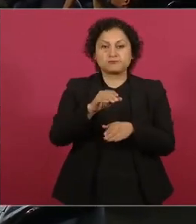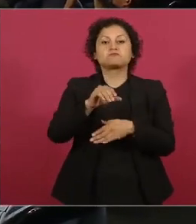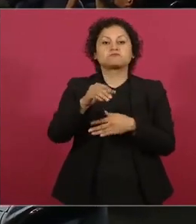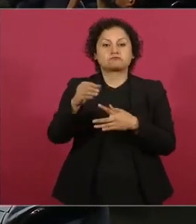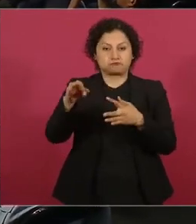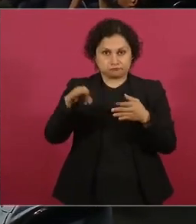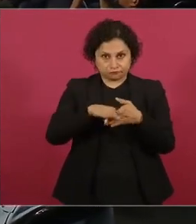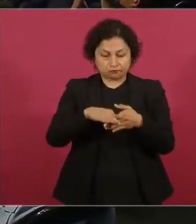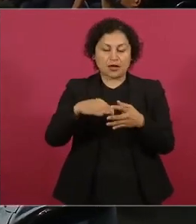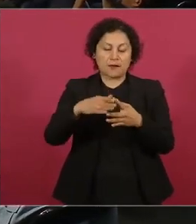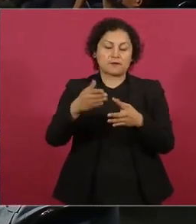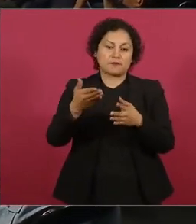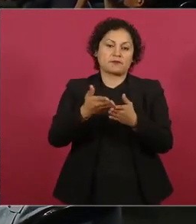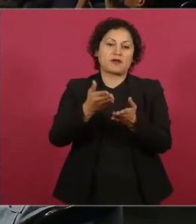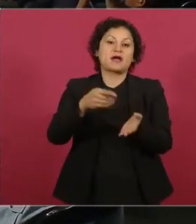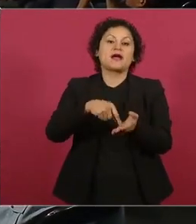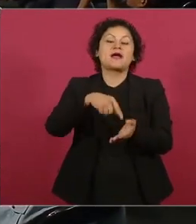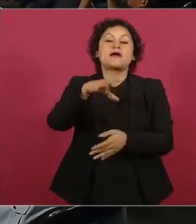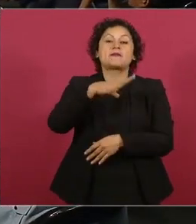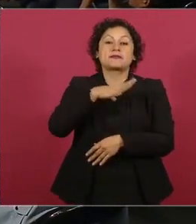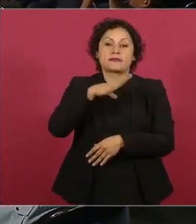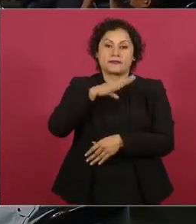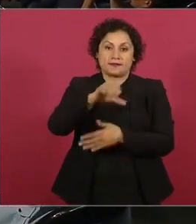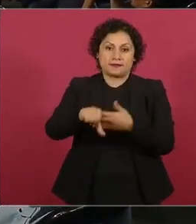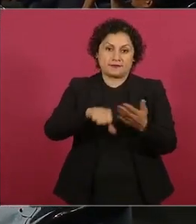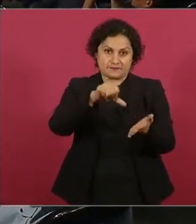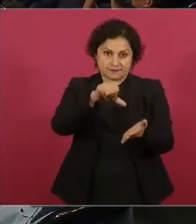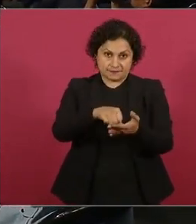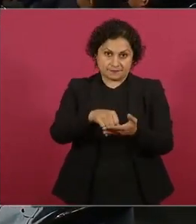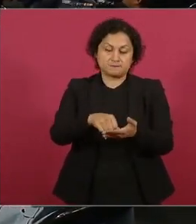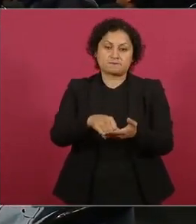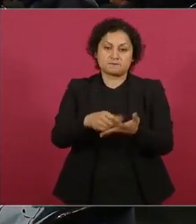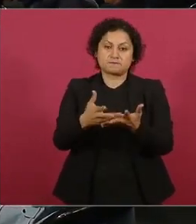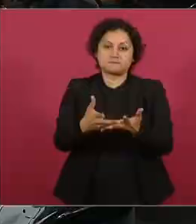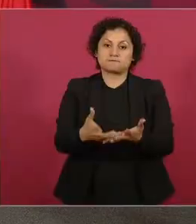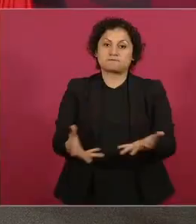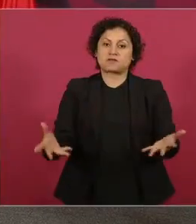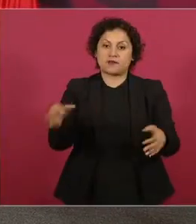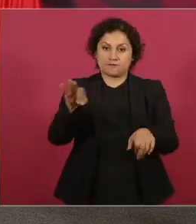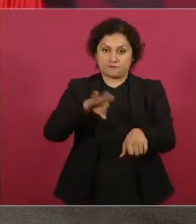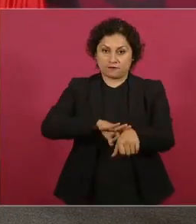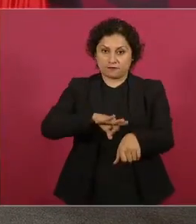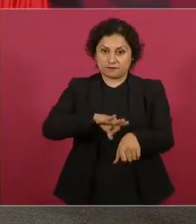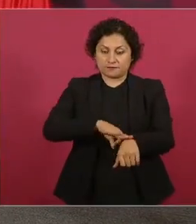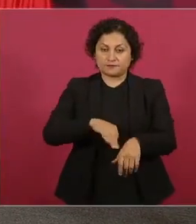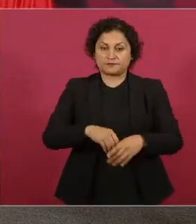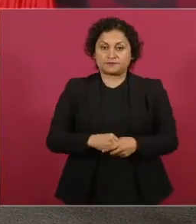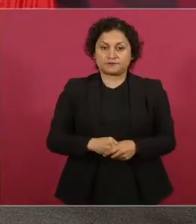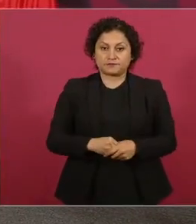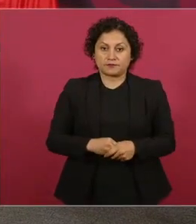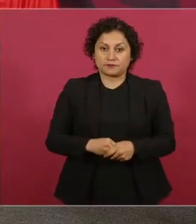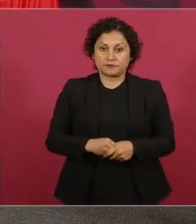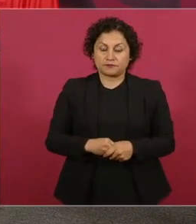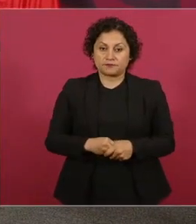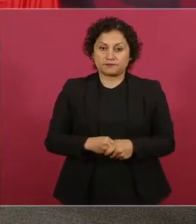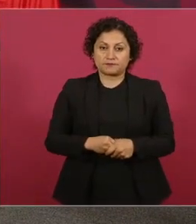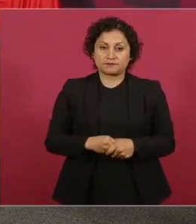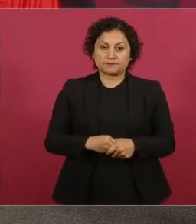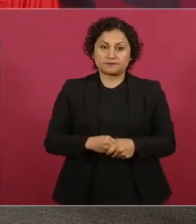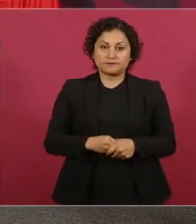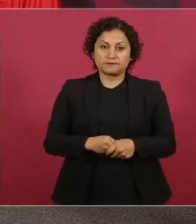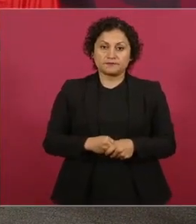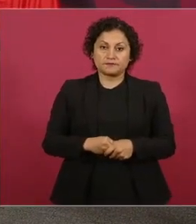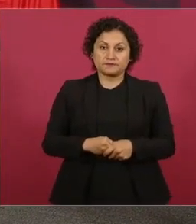vamos a inaugurar ya este almacén, esta gran